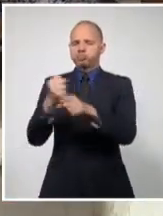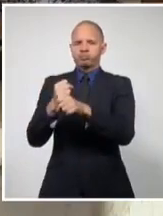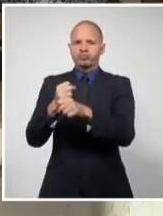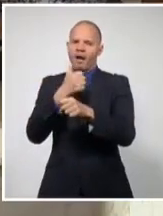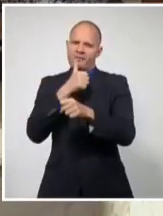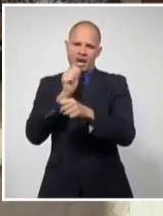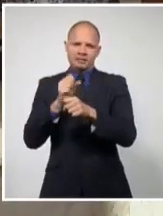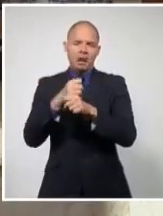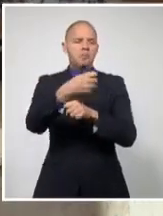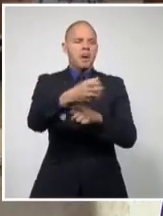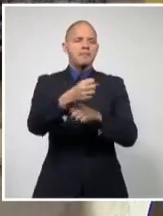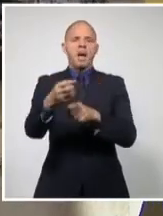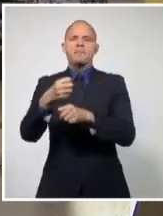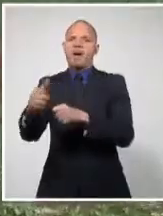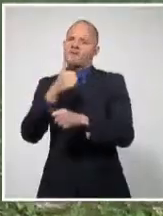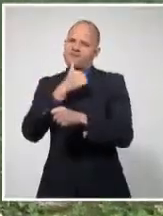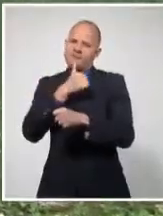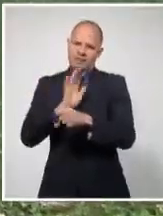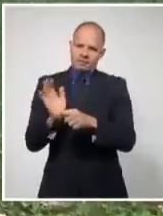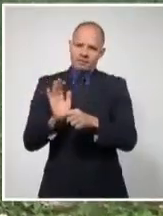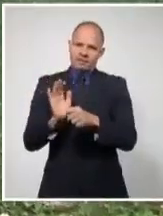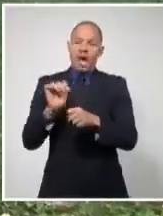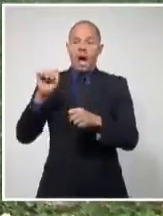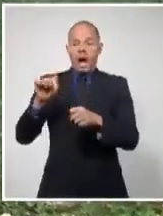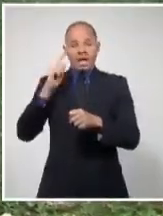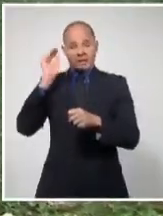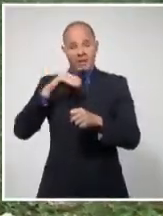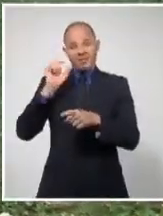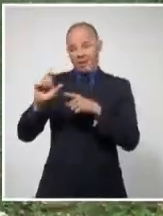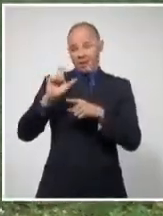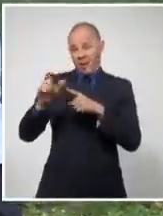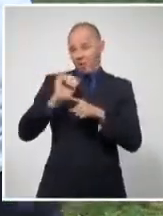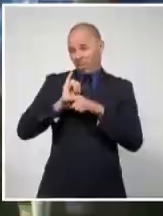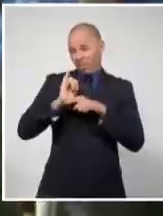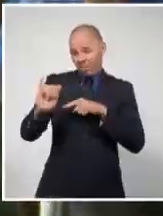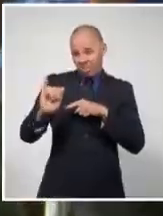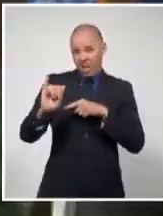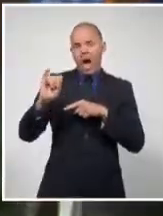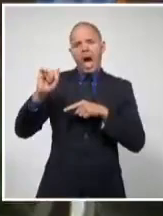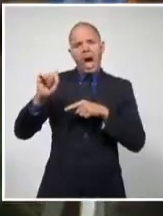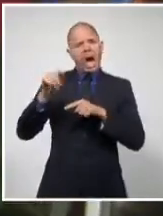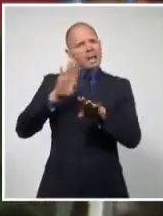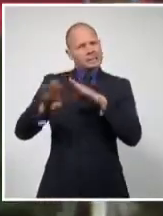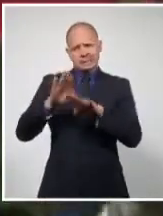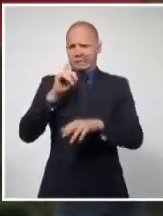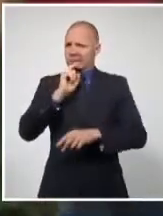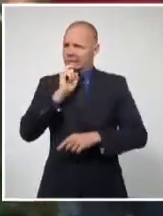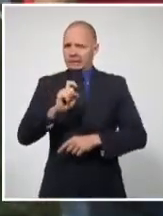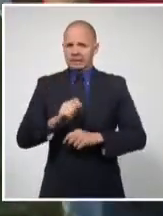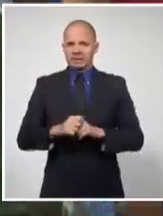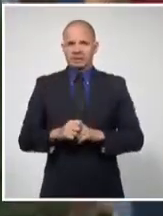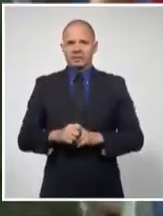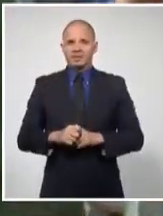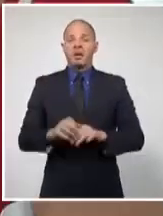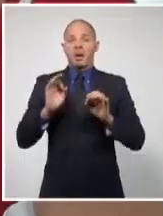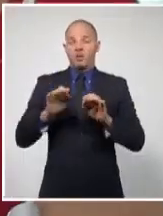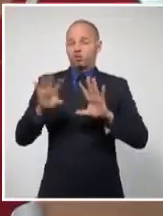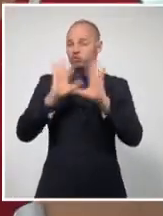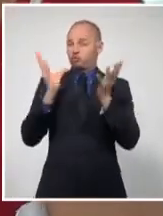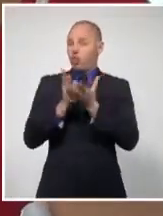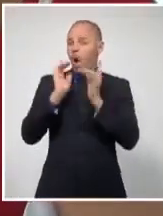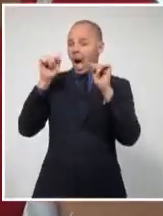30 asentamientos aislados de este territorio, donde la actividad comercial es escasa. Todo forma parte de